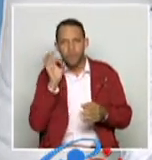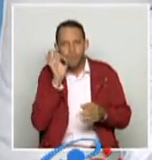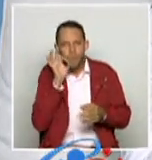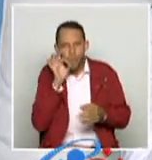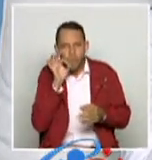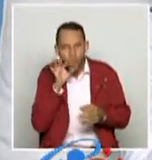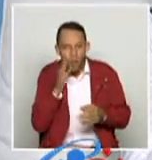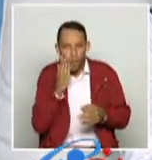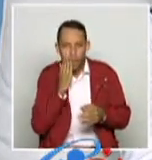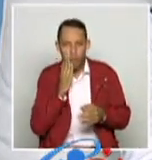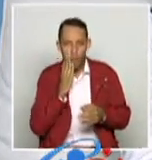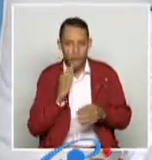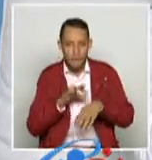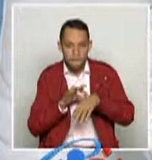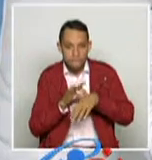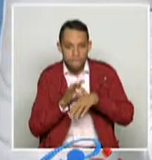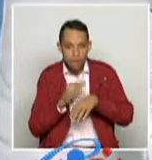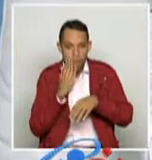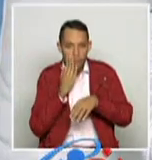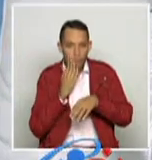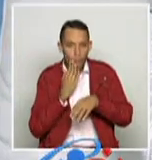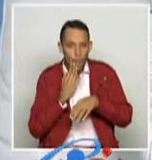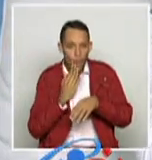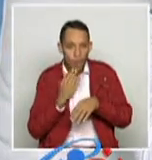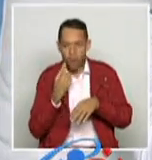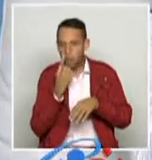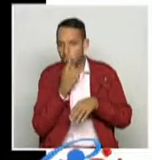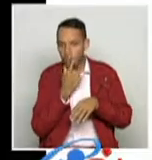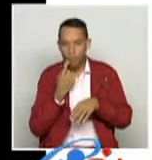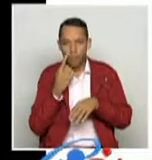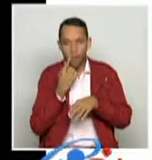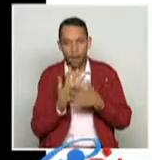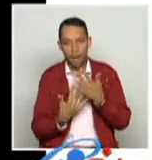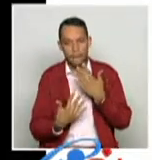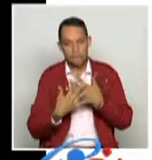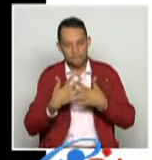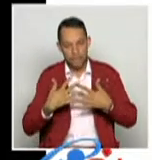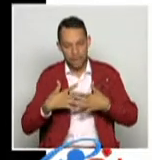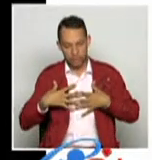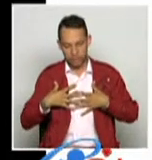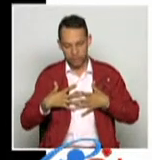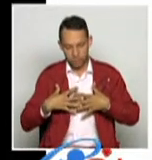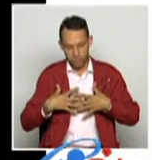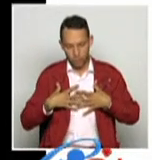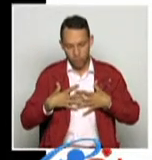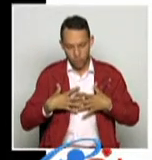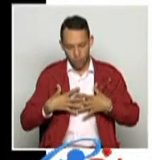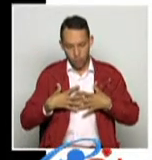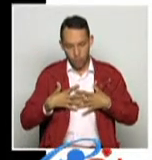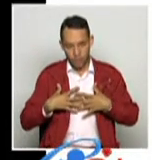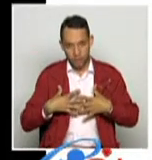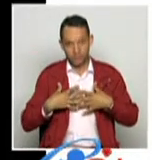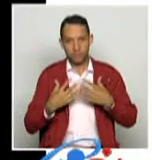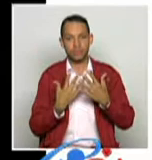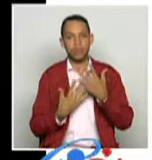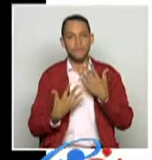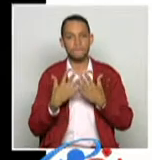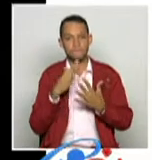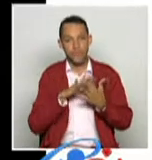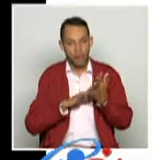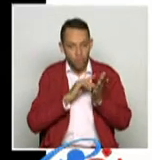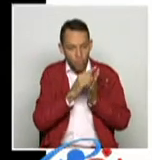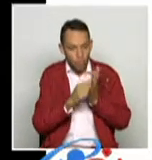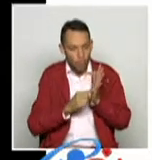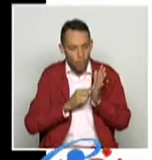coloración morada en la piel, alrededor de la boca, en los pulpejos de los deditos de las manos y de